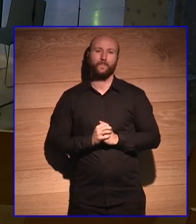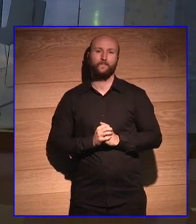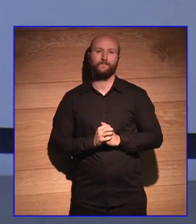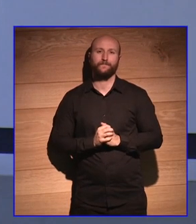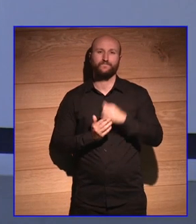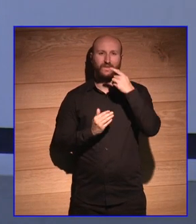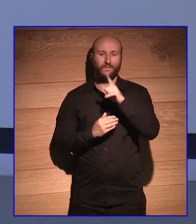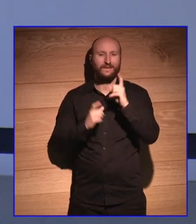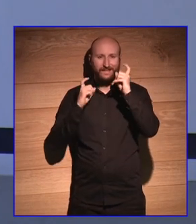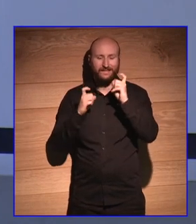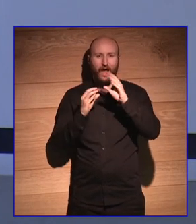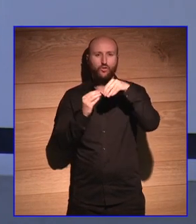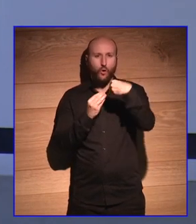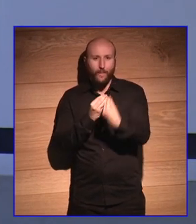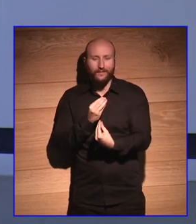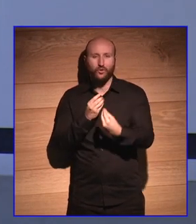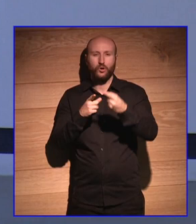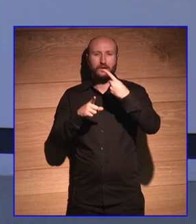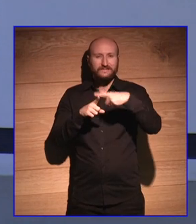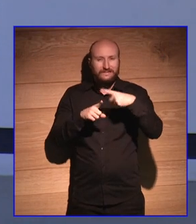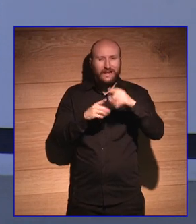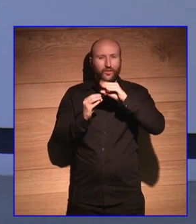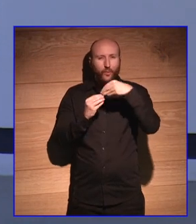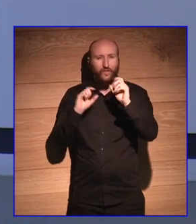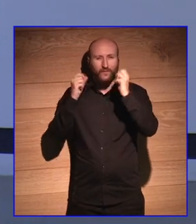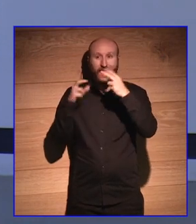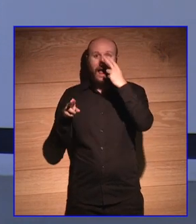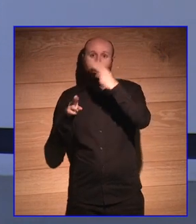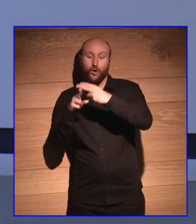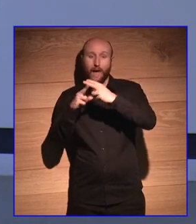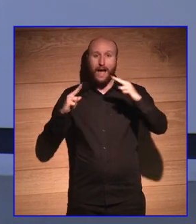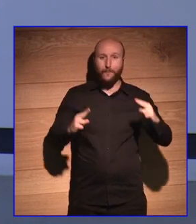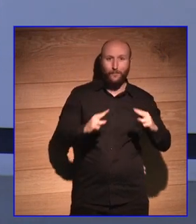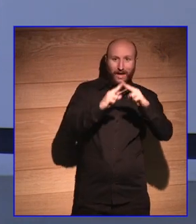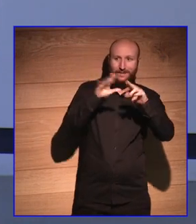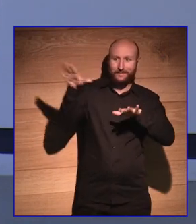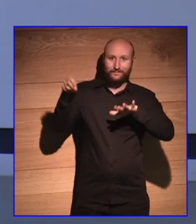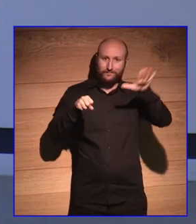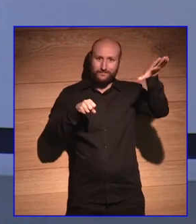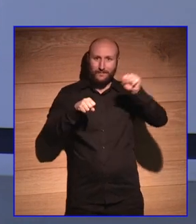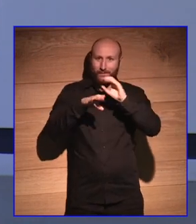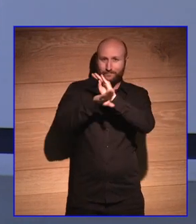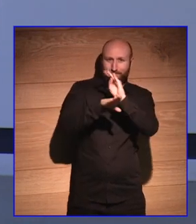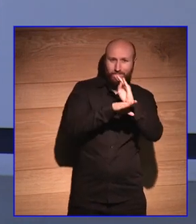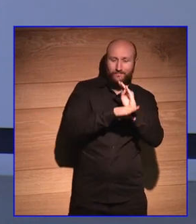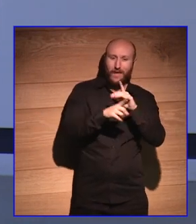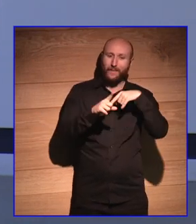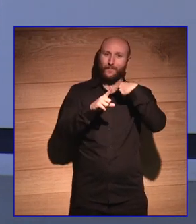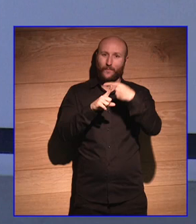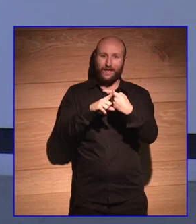cuidar los documentos las fuentes primarias que he ido recopilando en roma y en parís junto con las fuentes primarias que ya